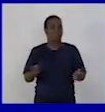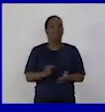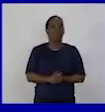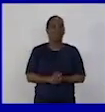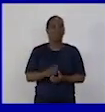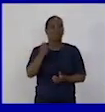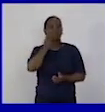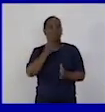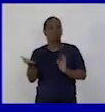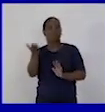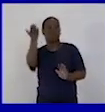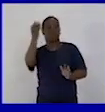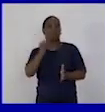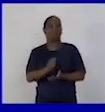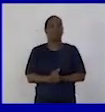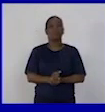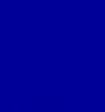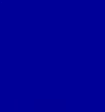velocidad.